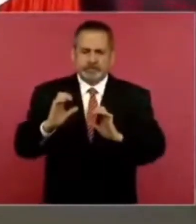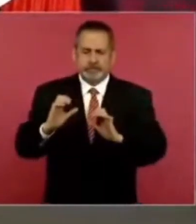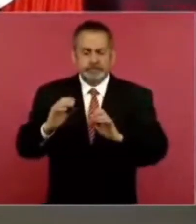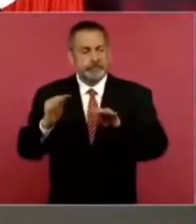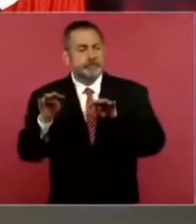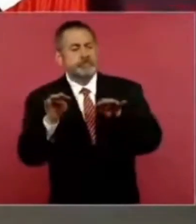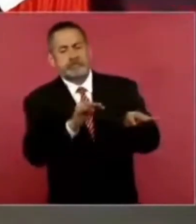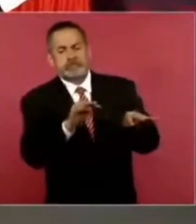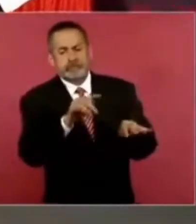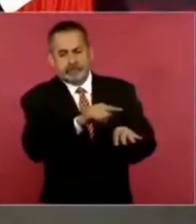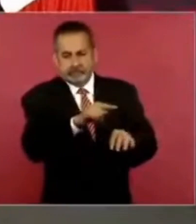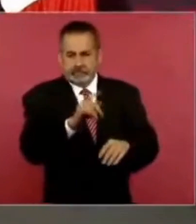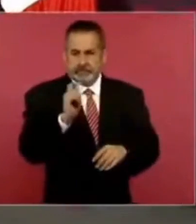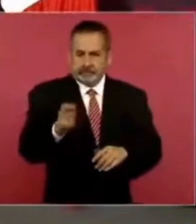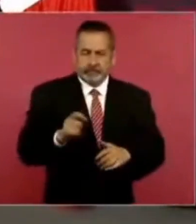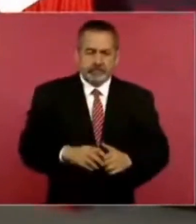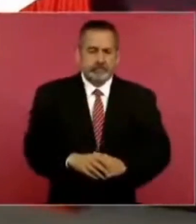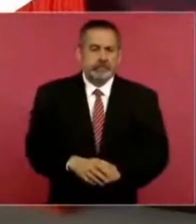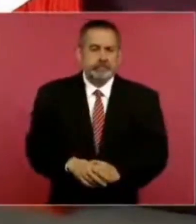porque si no,